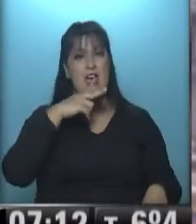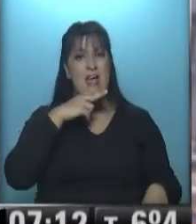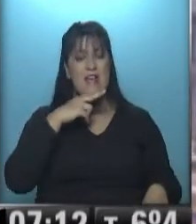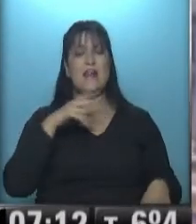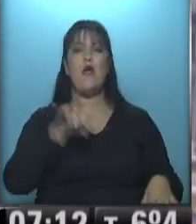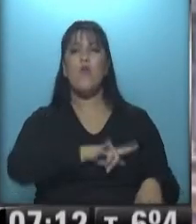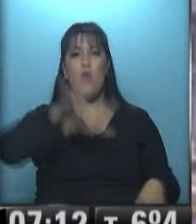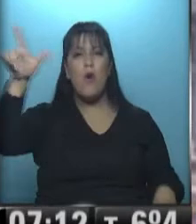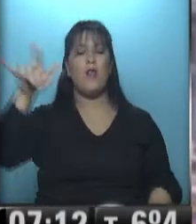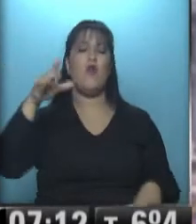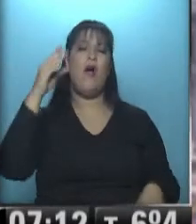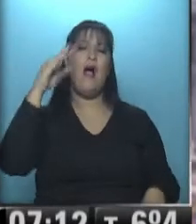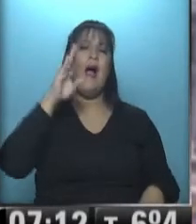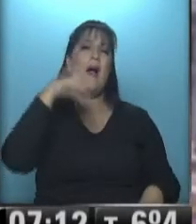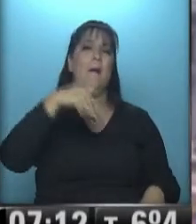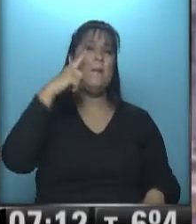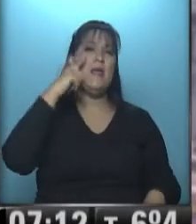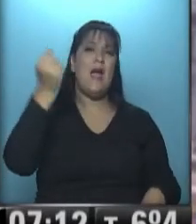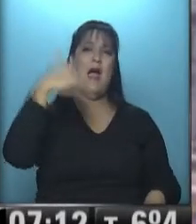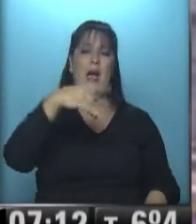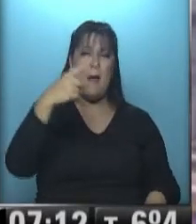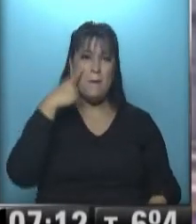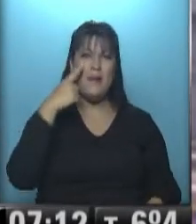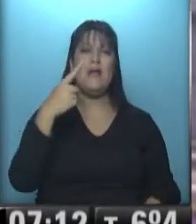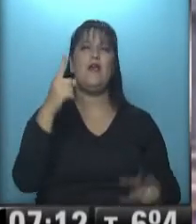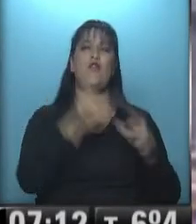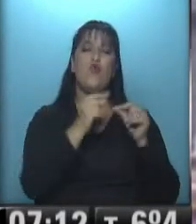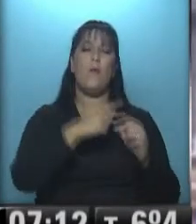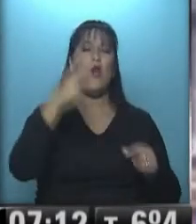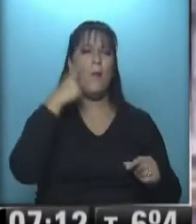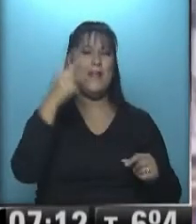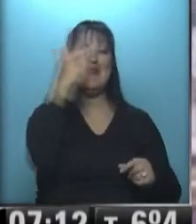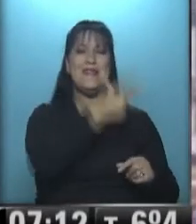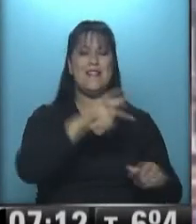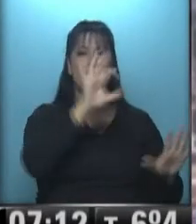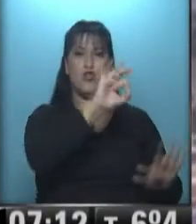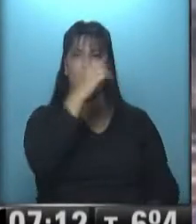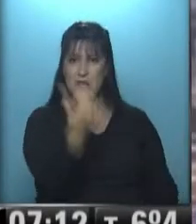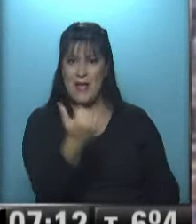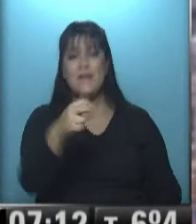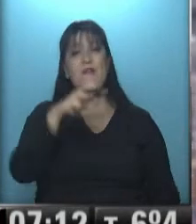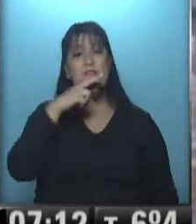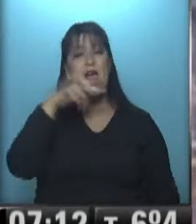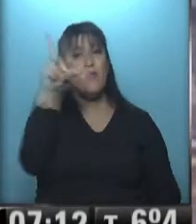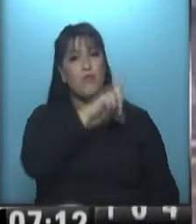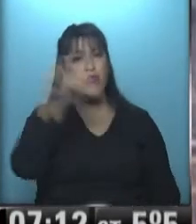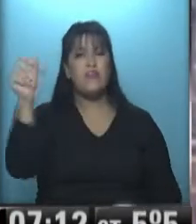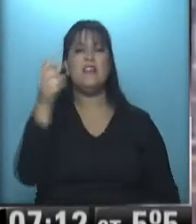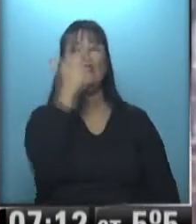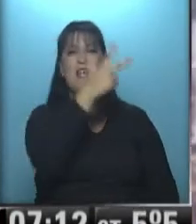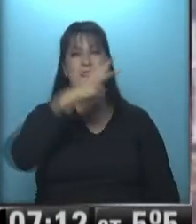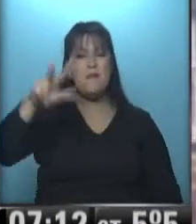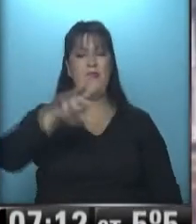partirá hacia Miami, el de Aerolíneas Argentinas 1306, partirá el viernes a las 3:30 de